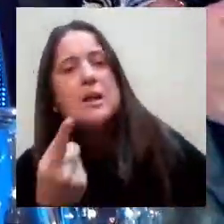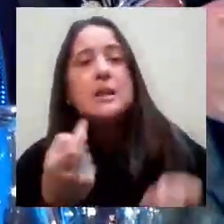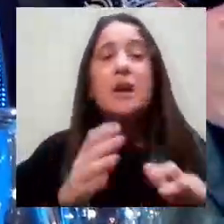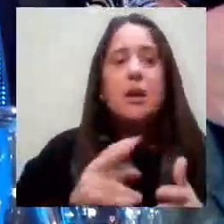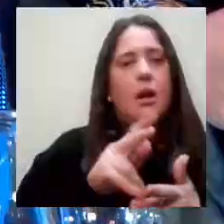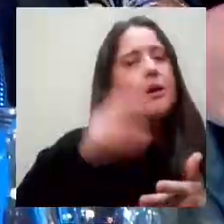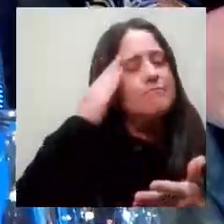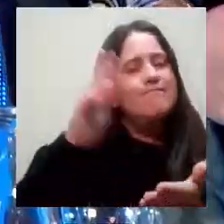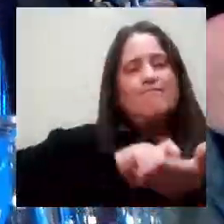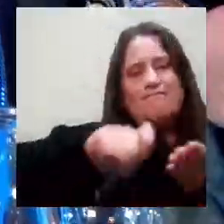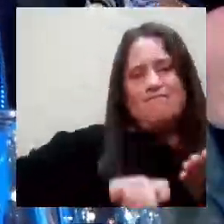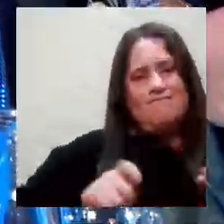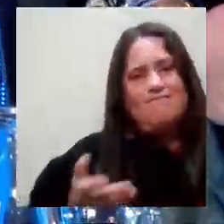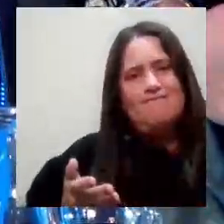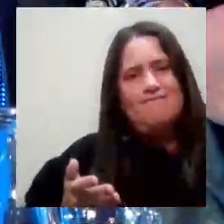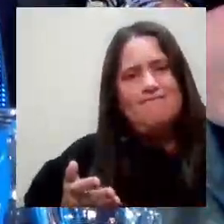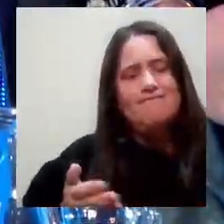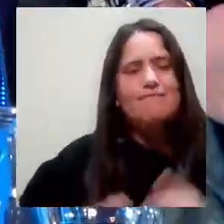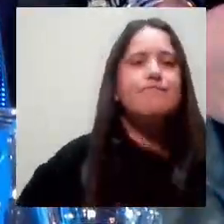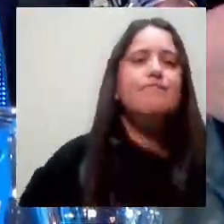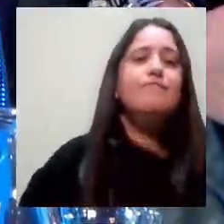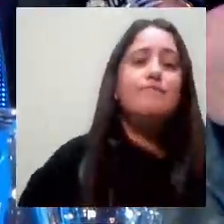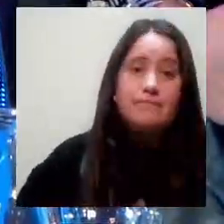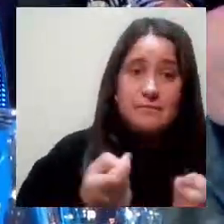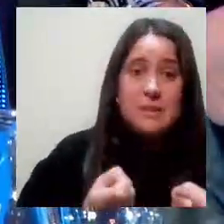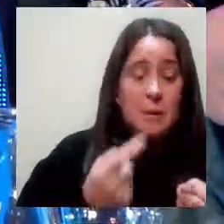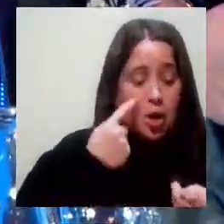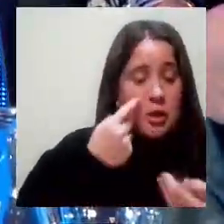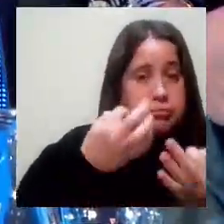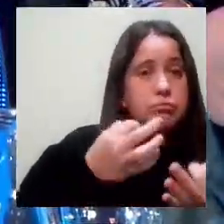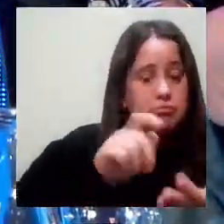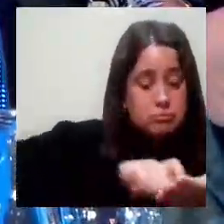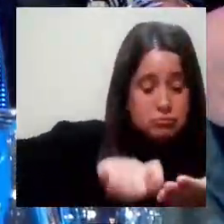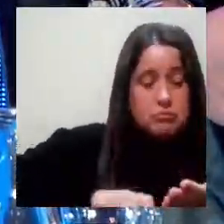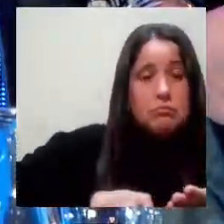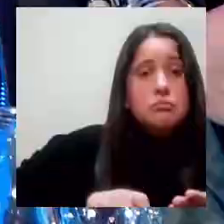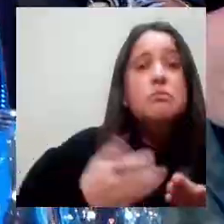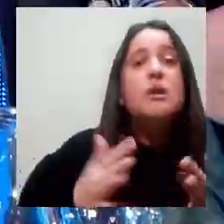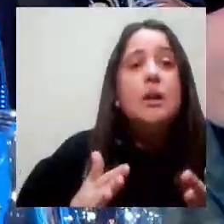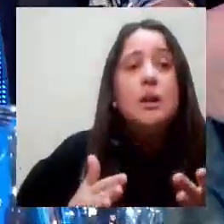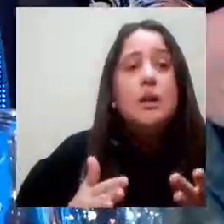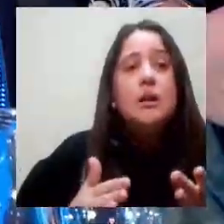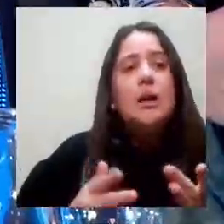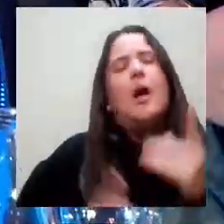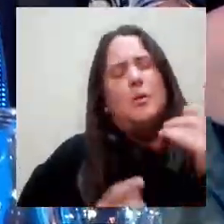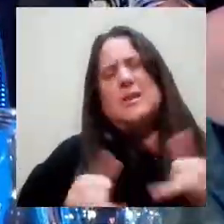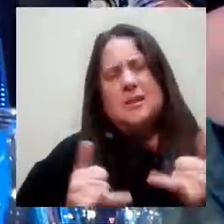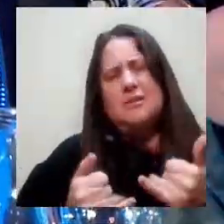escritura. ¿Qué necesitan para conocer y dominar el sistema de escritura? Bueno, algunas cosas ya han salido acá